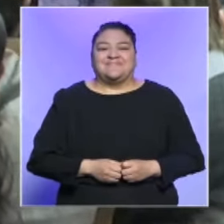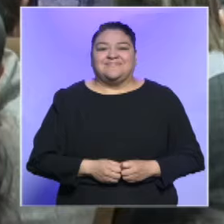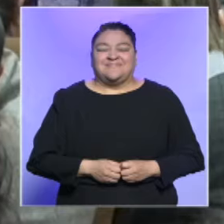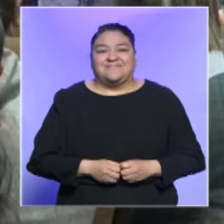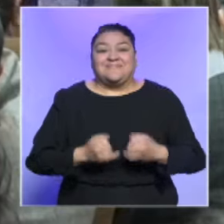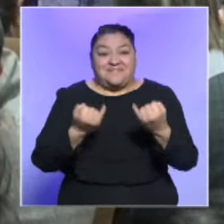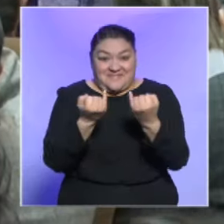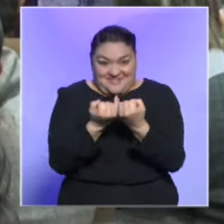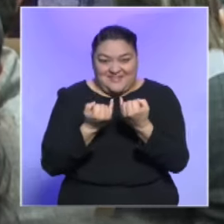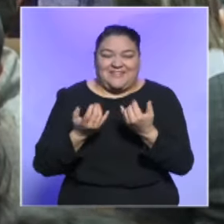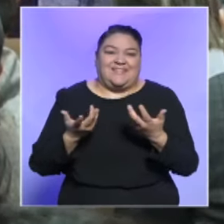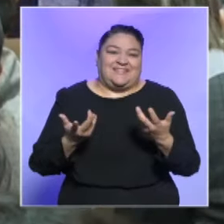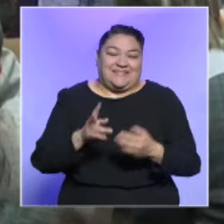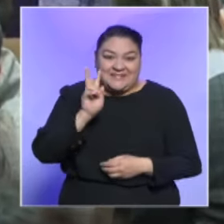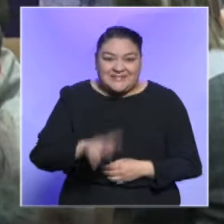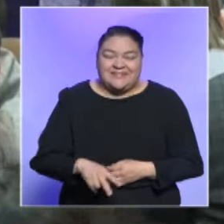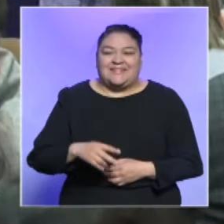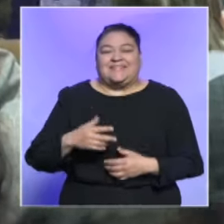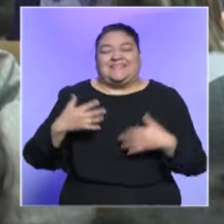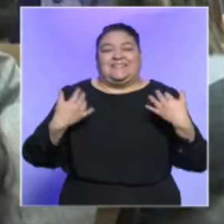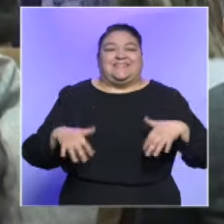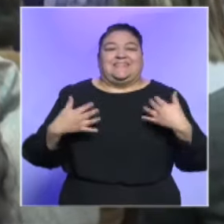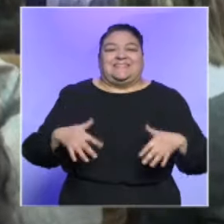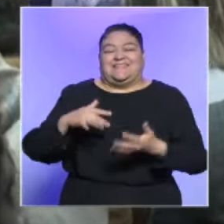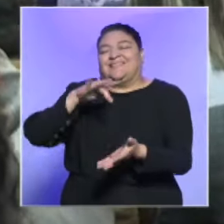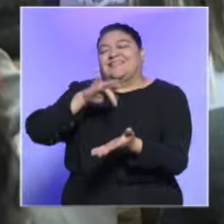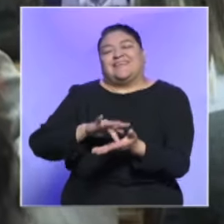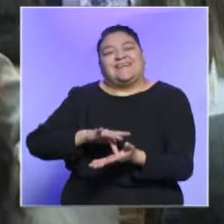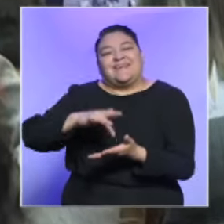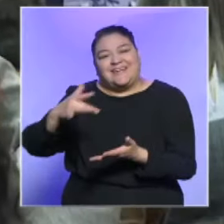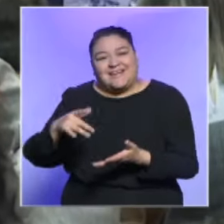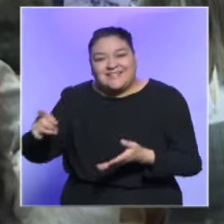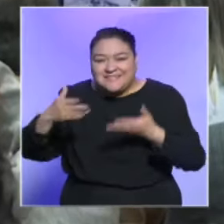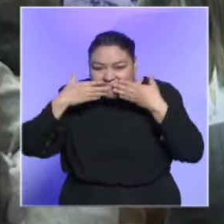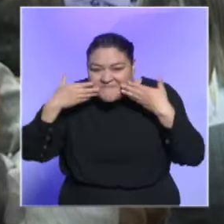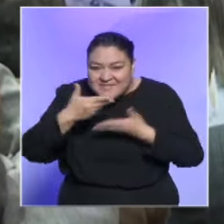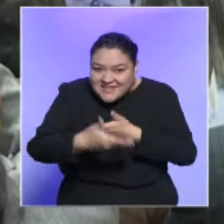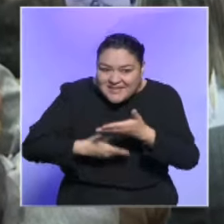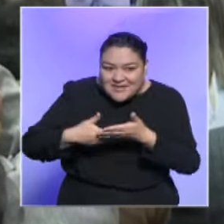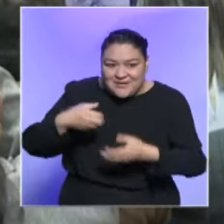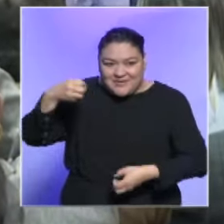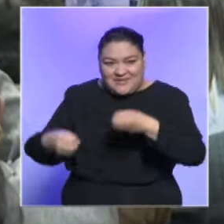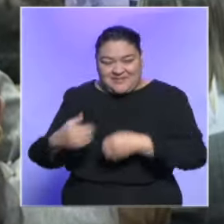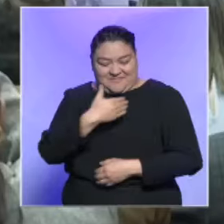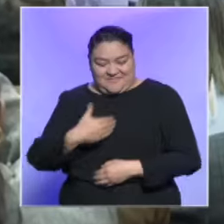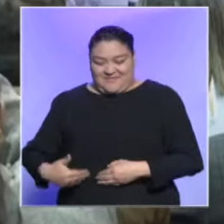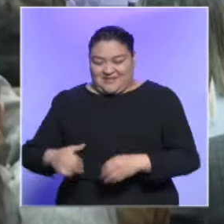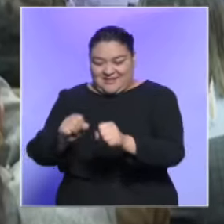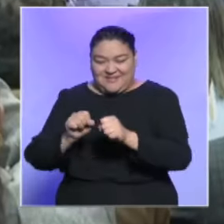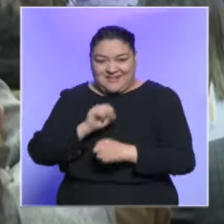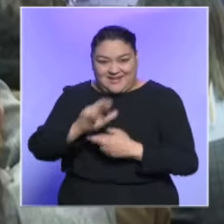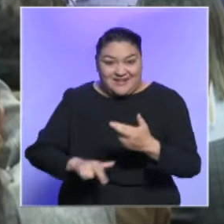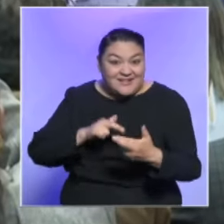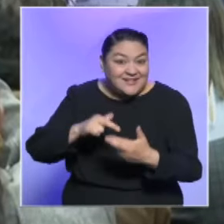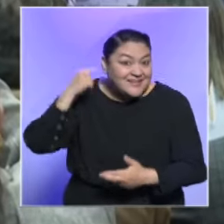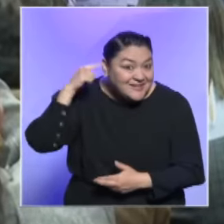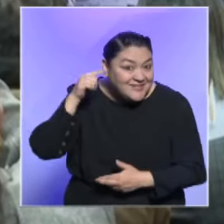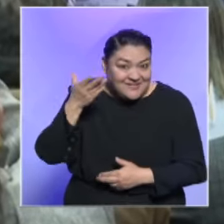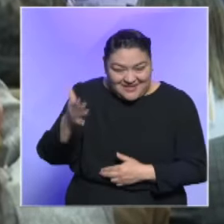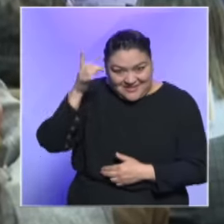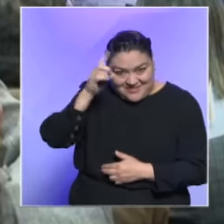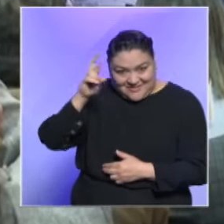Y, por supuesto, no puedo más que agradecer la anfitrionía del magistrado presidente de la Sala Regional Guadalajara, al doctor